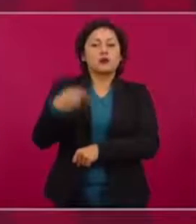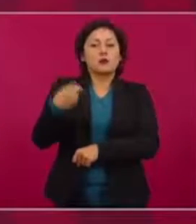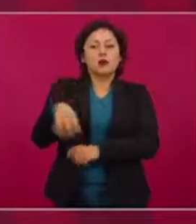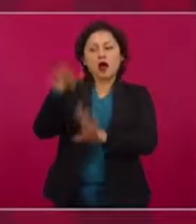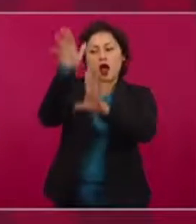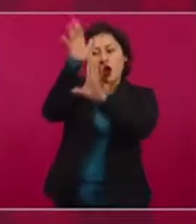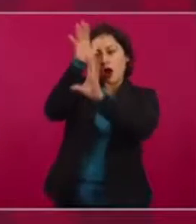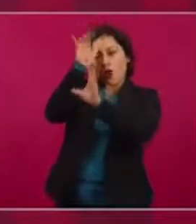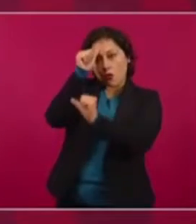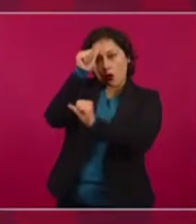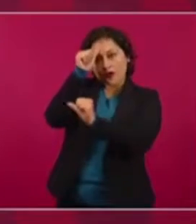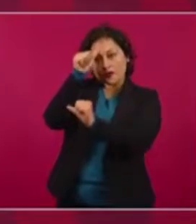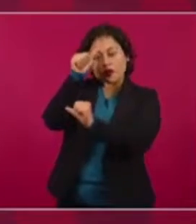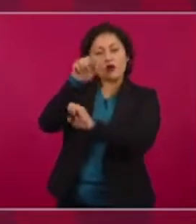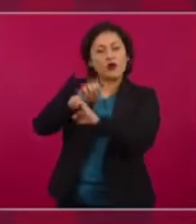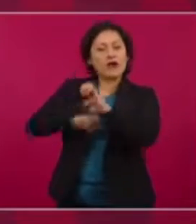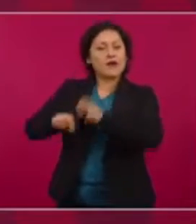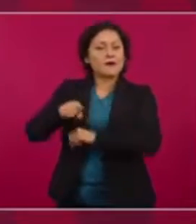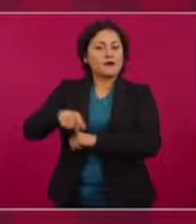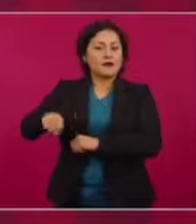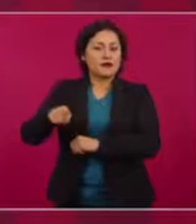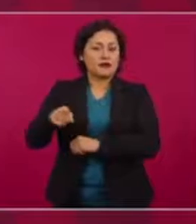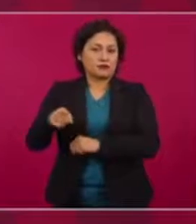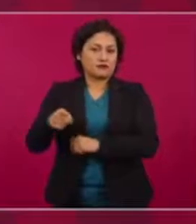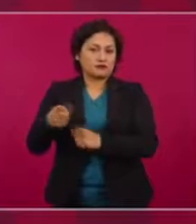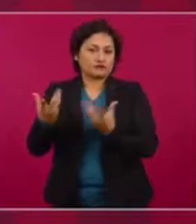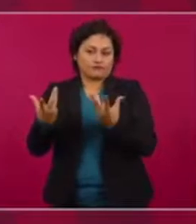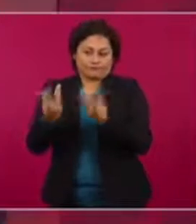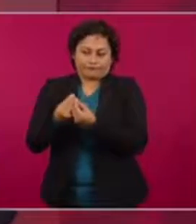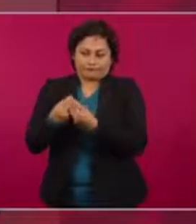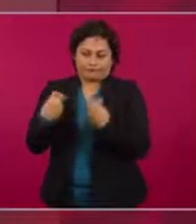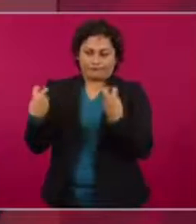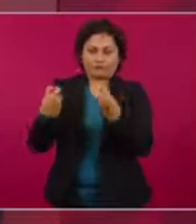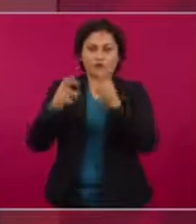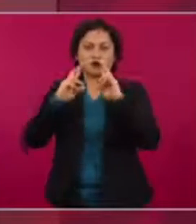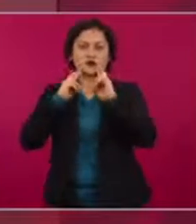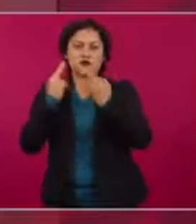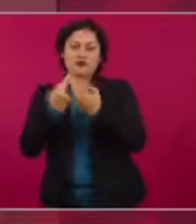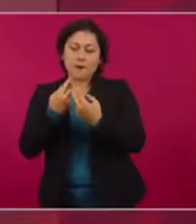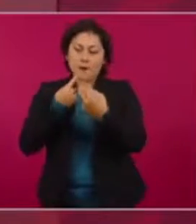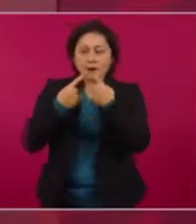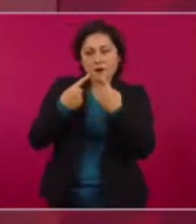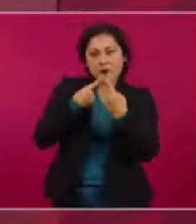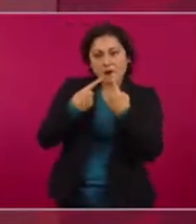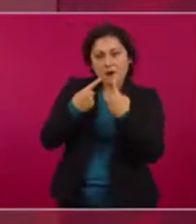estos golpistas con el embajador de Estados Unidos y toman la decisión